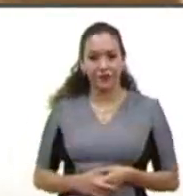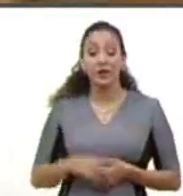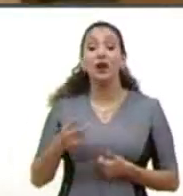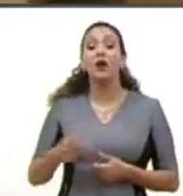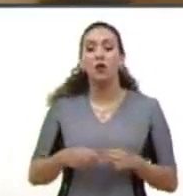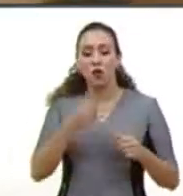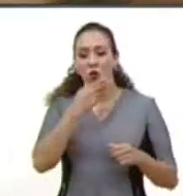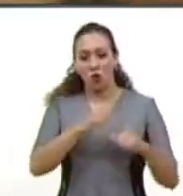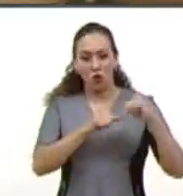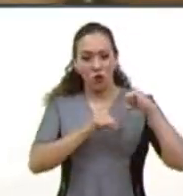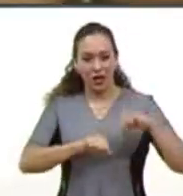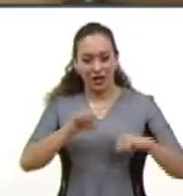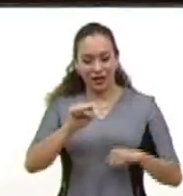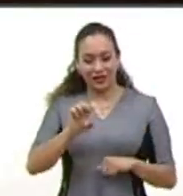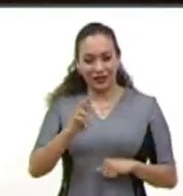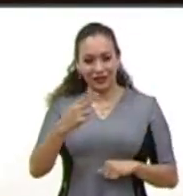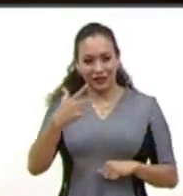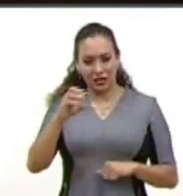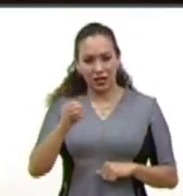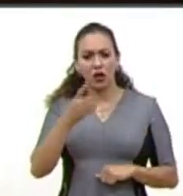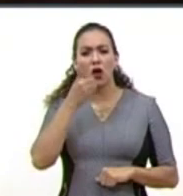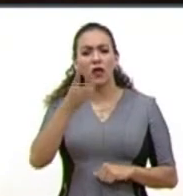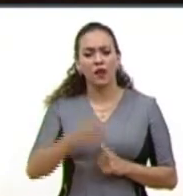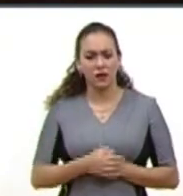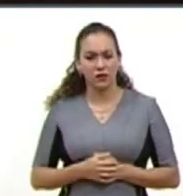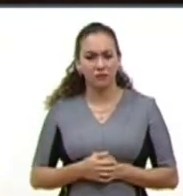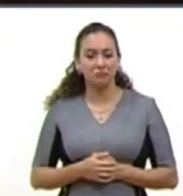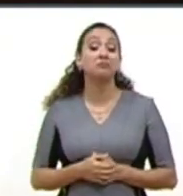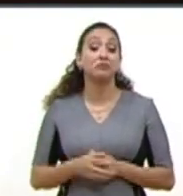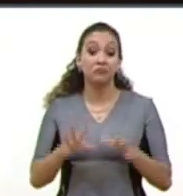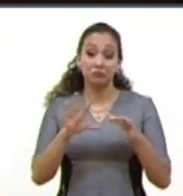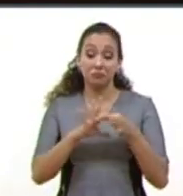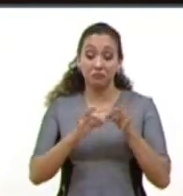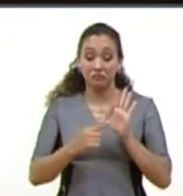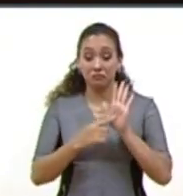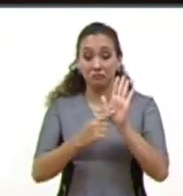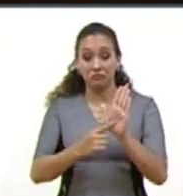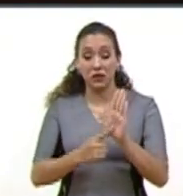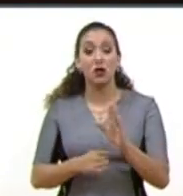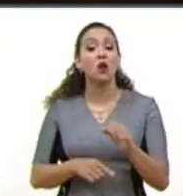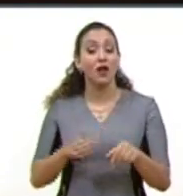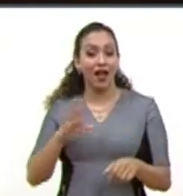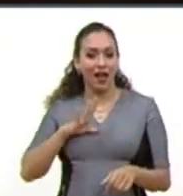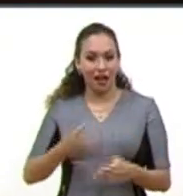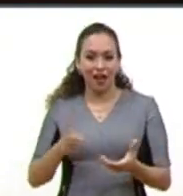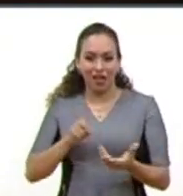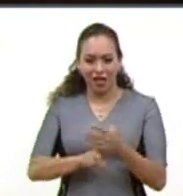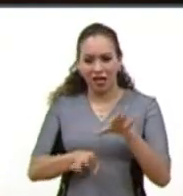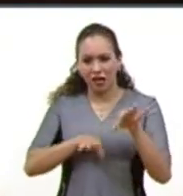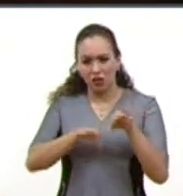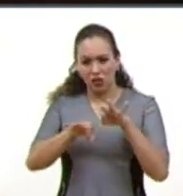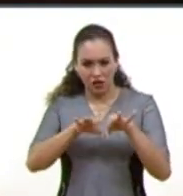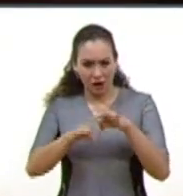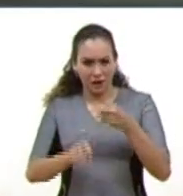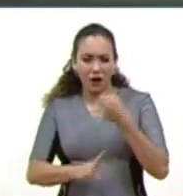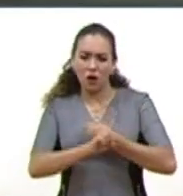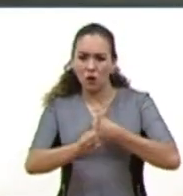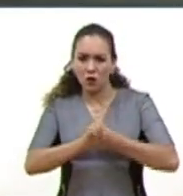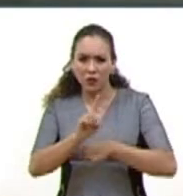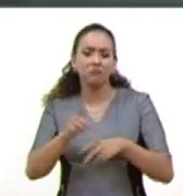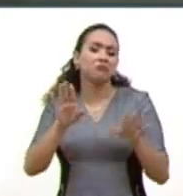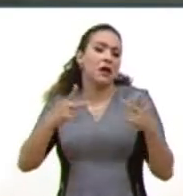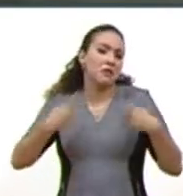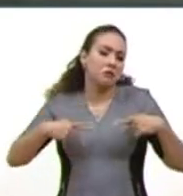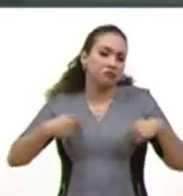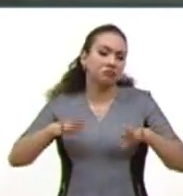Sergio Javier Molina Martínez, destacó el avance en la resolución de los conflictos laborales en los centros de mediación, con agilidad